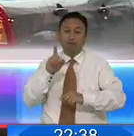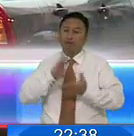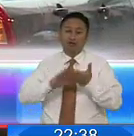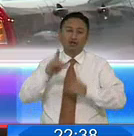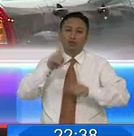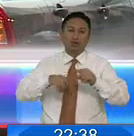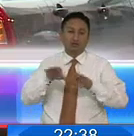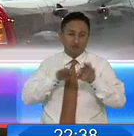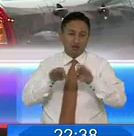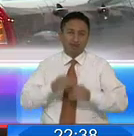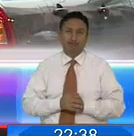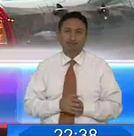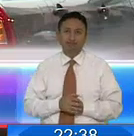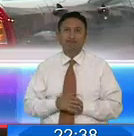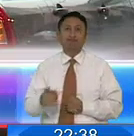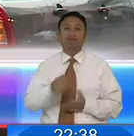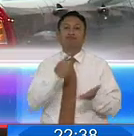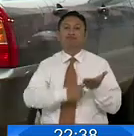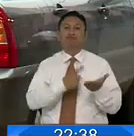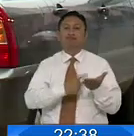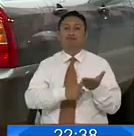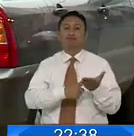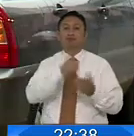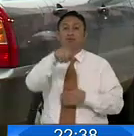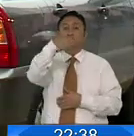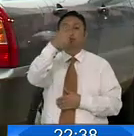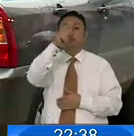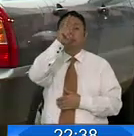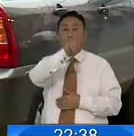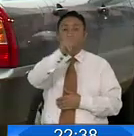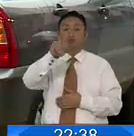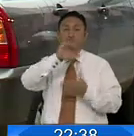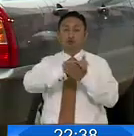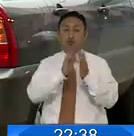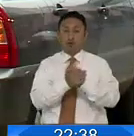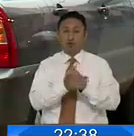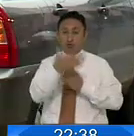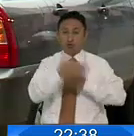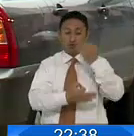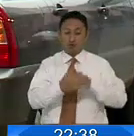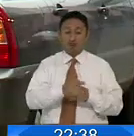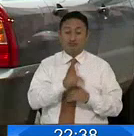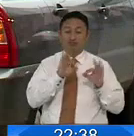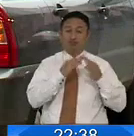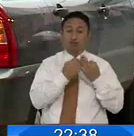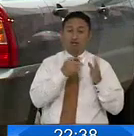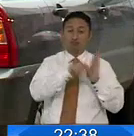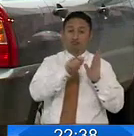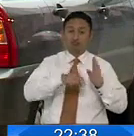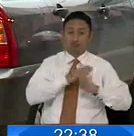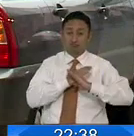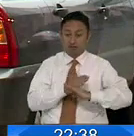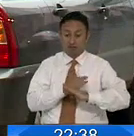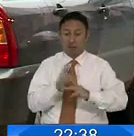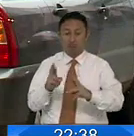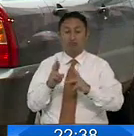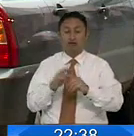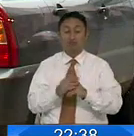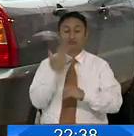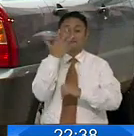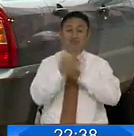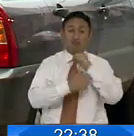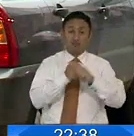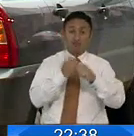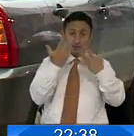la audiencia de juzgamiento se realizará el próximo 22 de noviembre donde la familia y la defensa espera después de cinco años